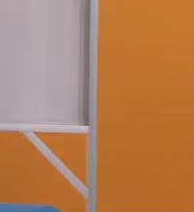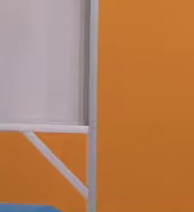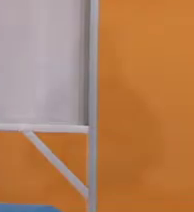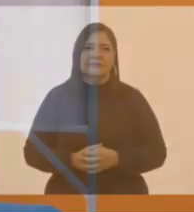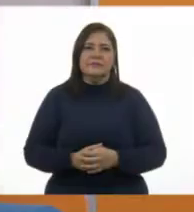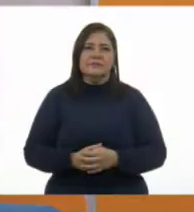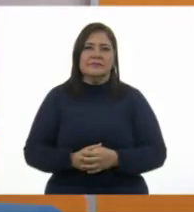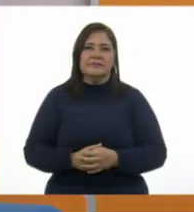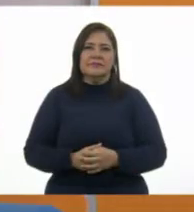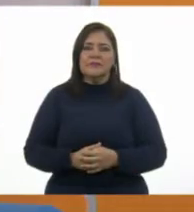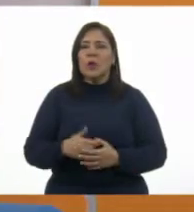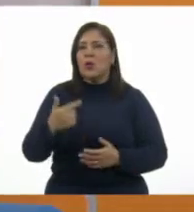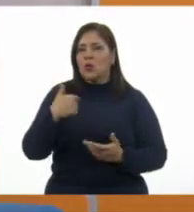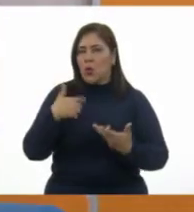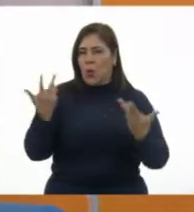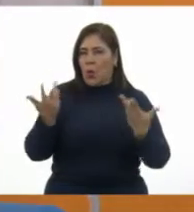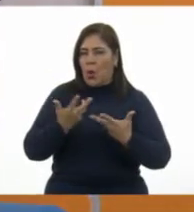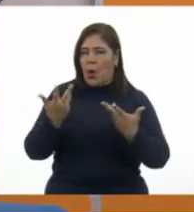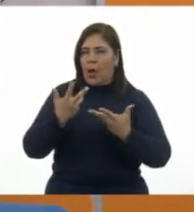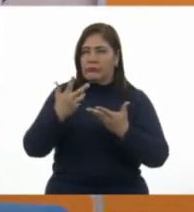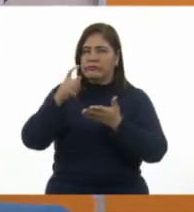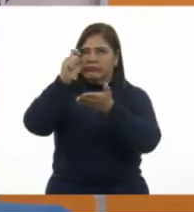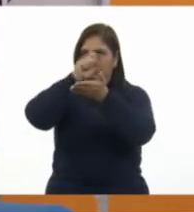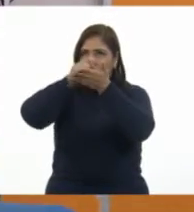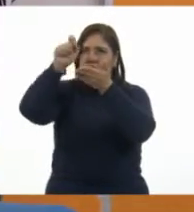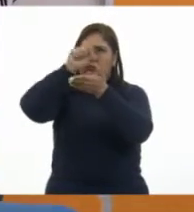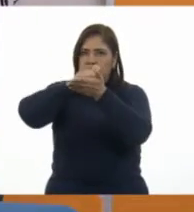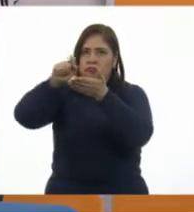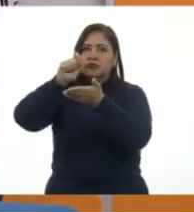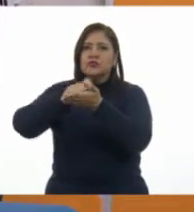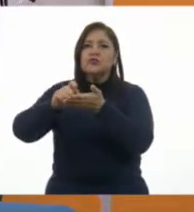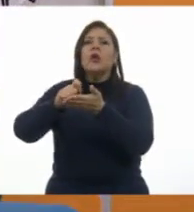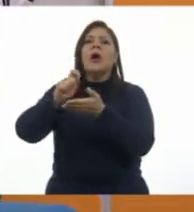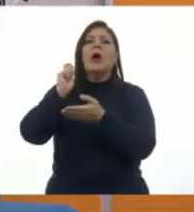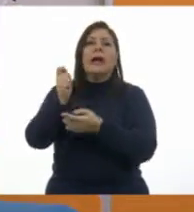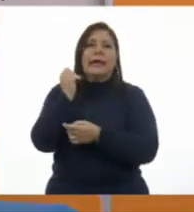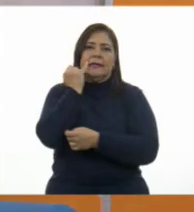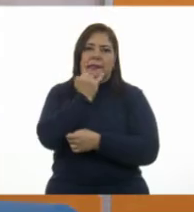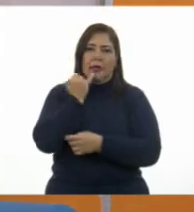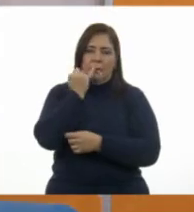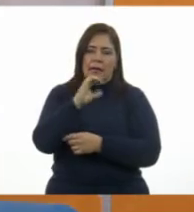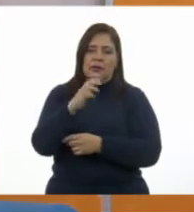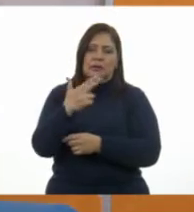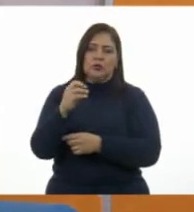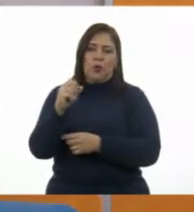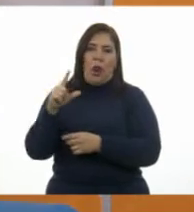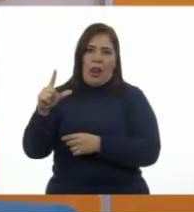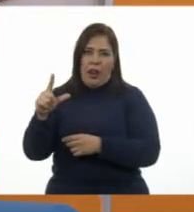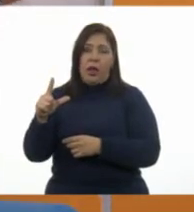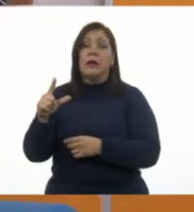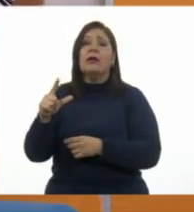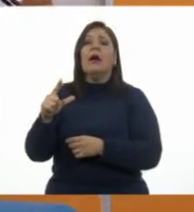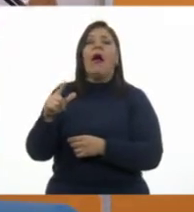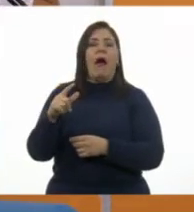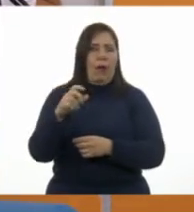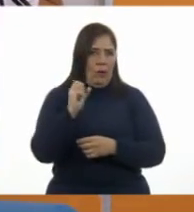Yo voy a escribir en... Chol. Y yo en español.